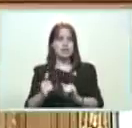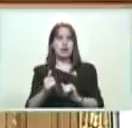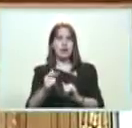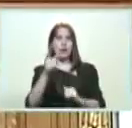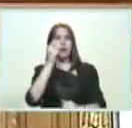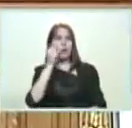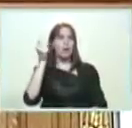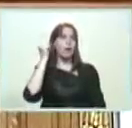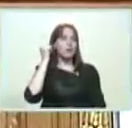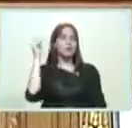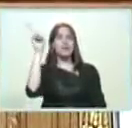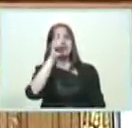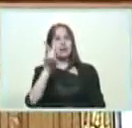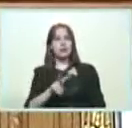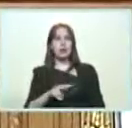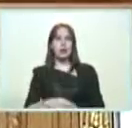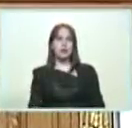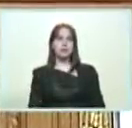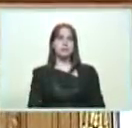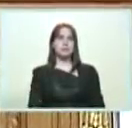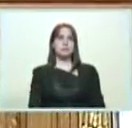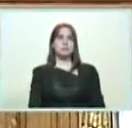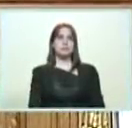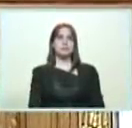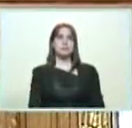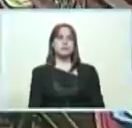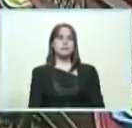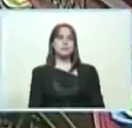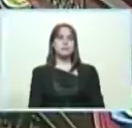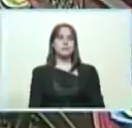hijas de nuestra Venezuela.